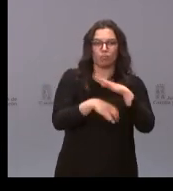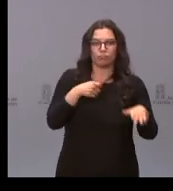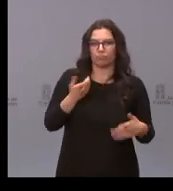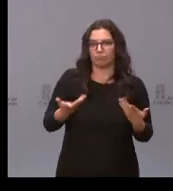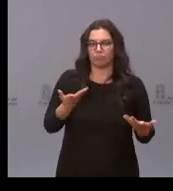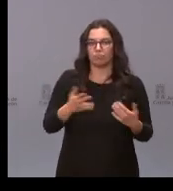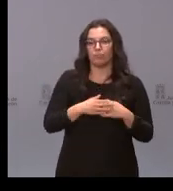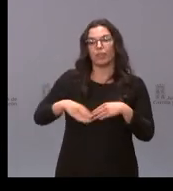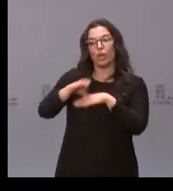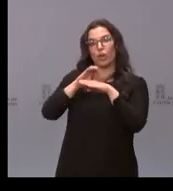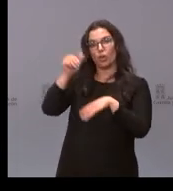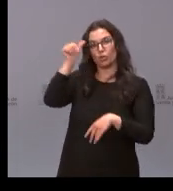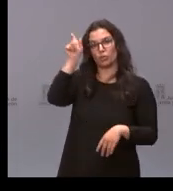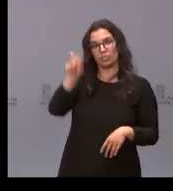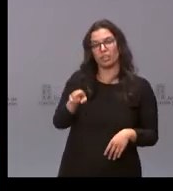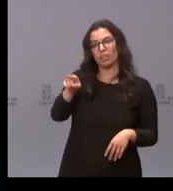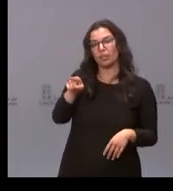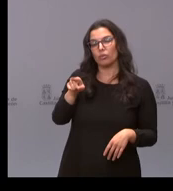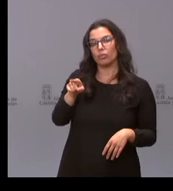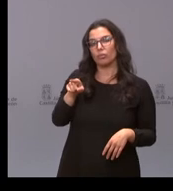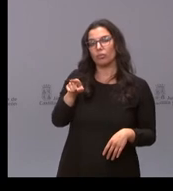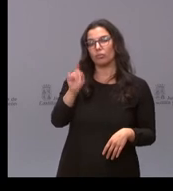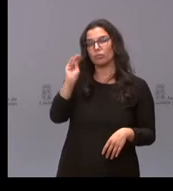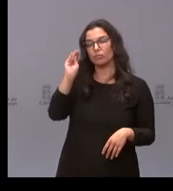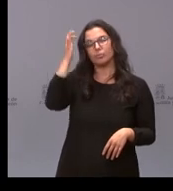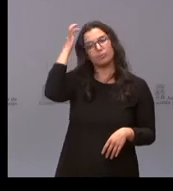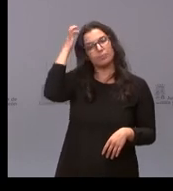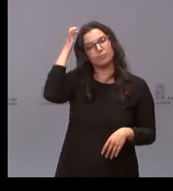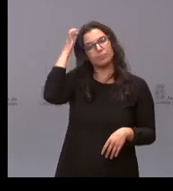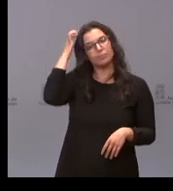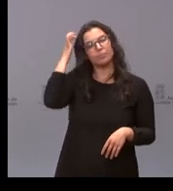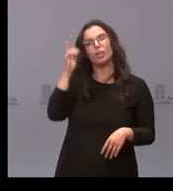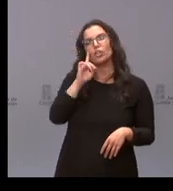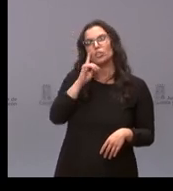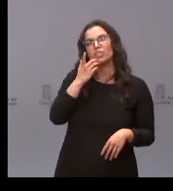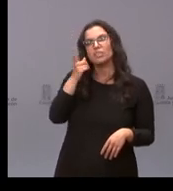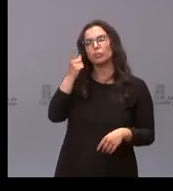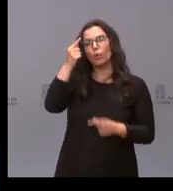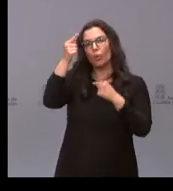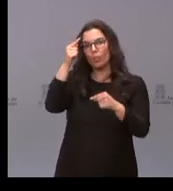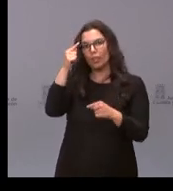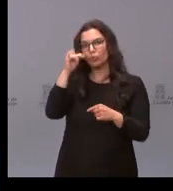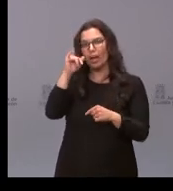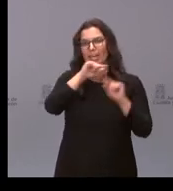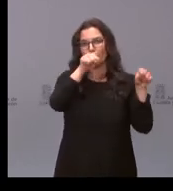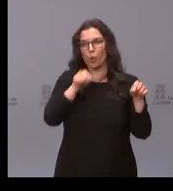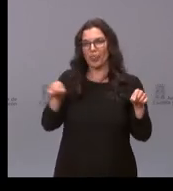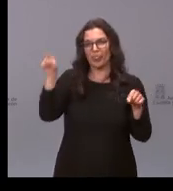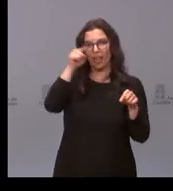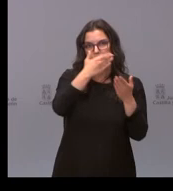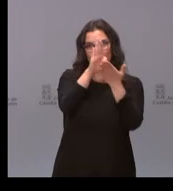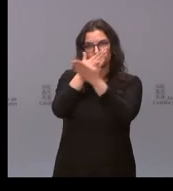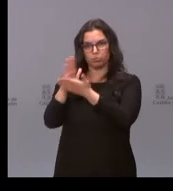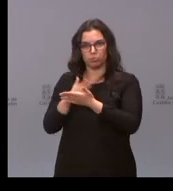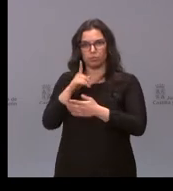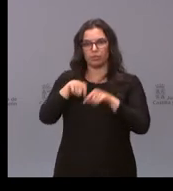carlos fernández no sé si tiene una cuantía por provincias del ahorro que puede suponer lógicamente basado en